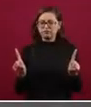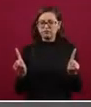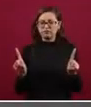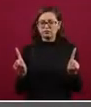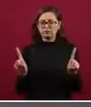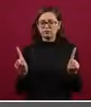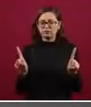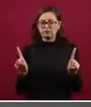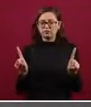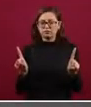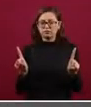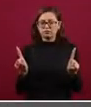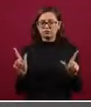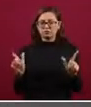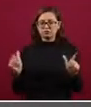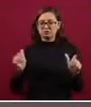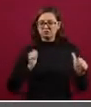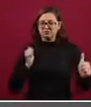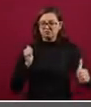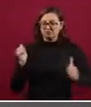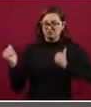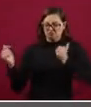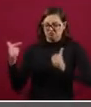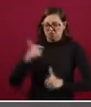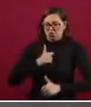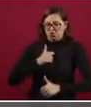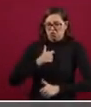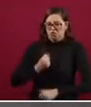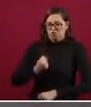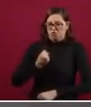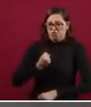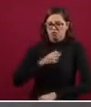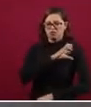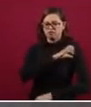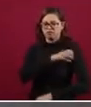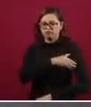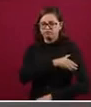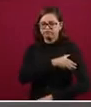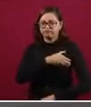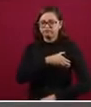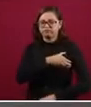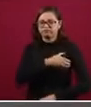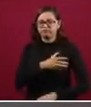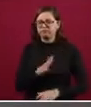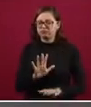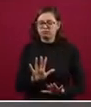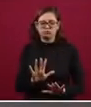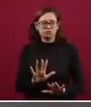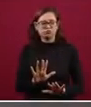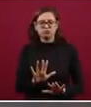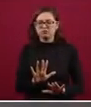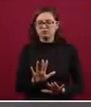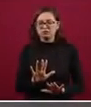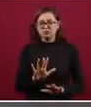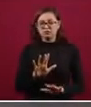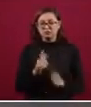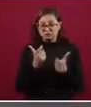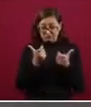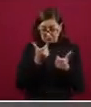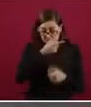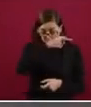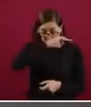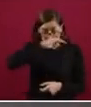el buscar el poder por el poder, ni mucho menos la ambición al